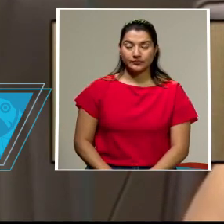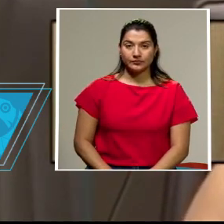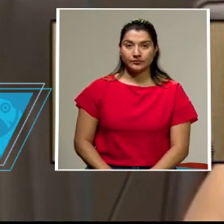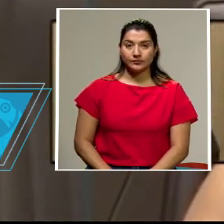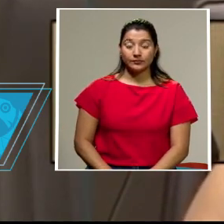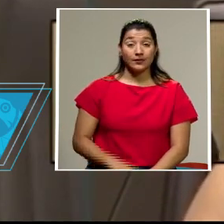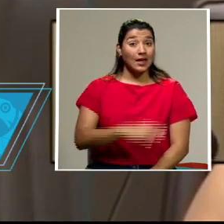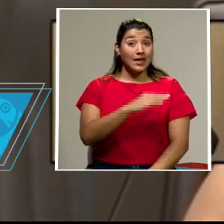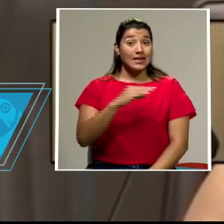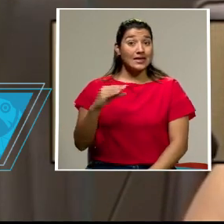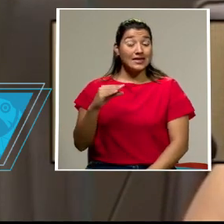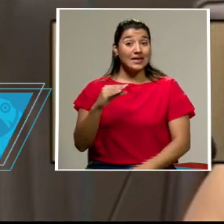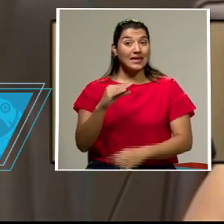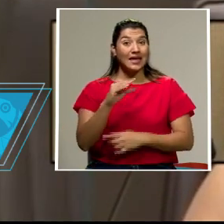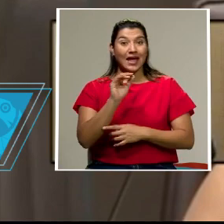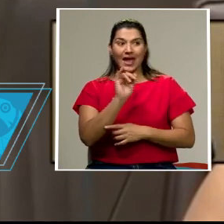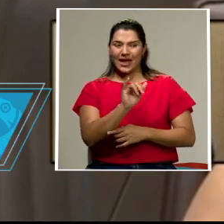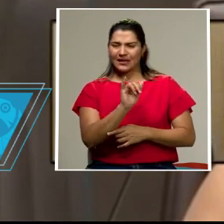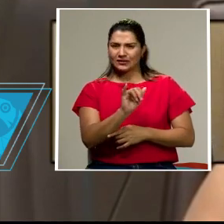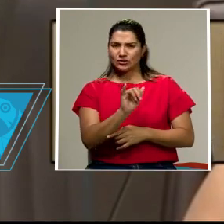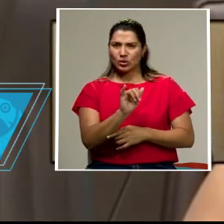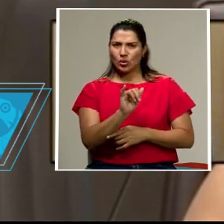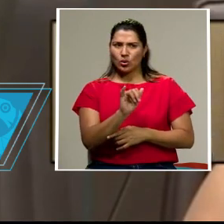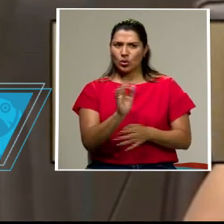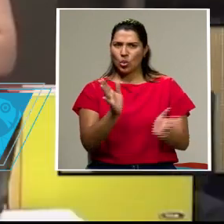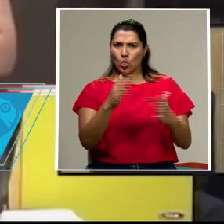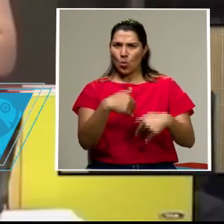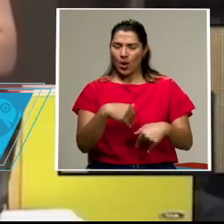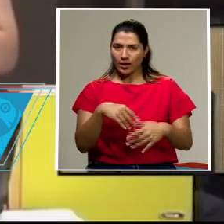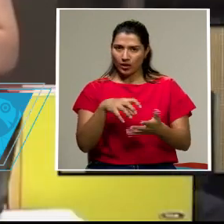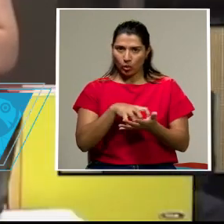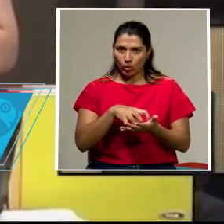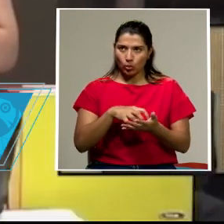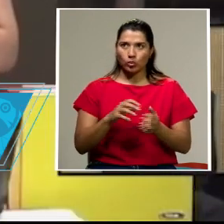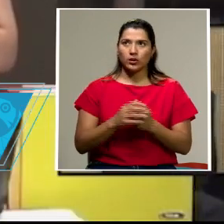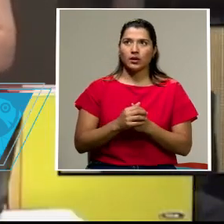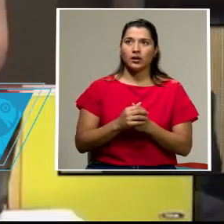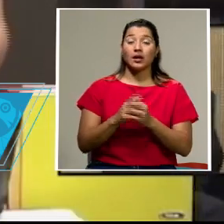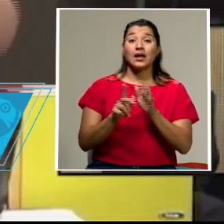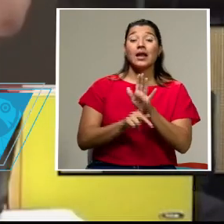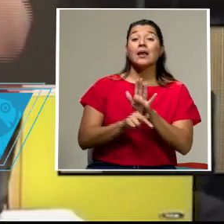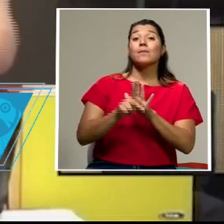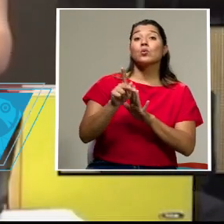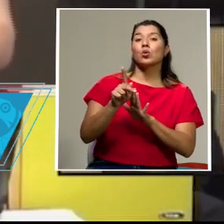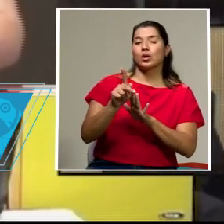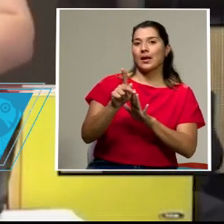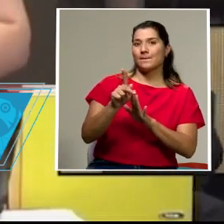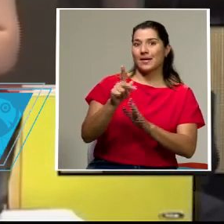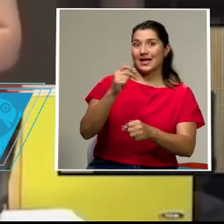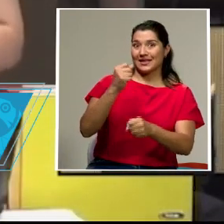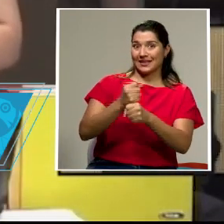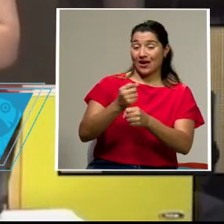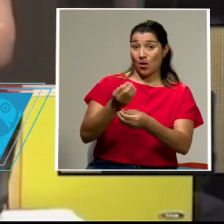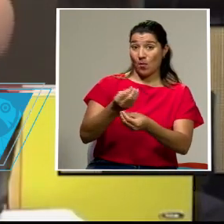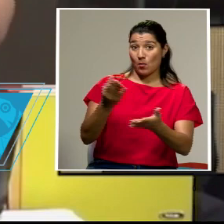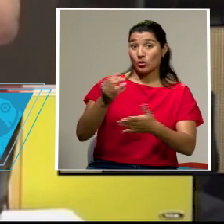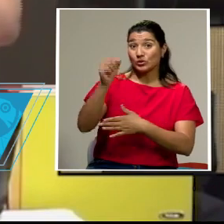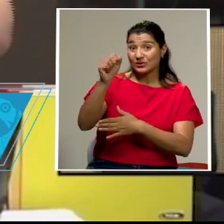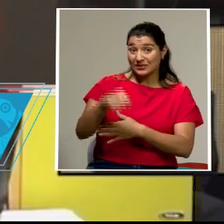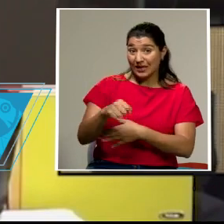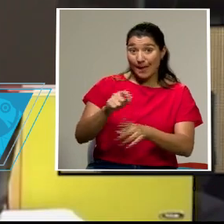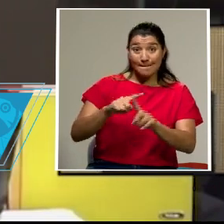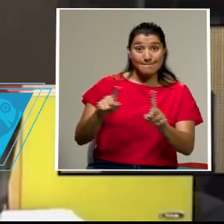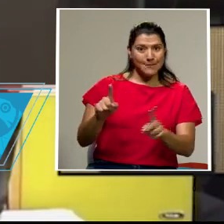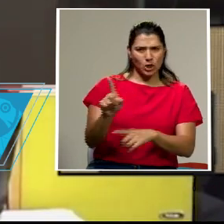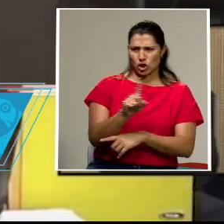Y de esto no puede caber ni debe caber la menor duda. Tienen su programa de gobierno empleo público, sí, pero no esta reforma empleo